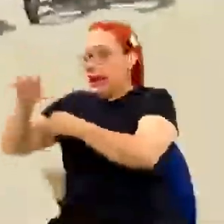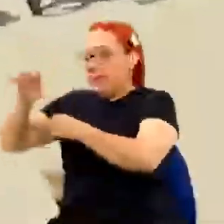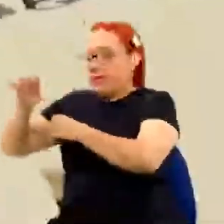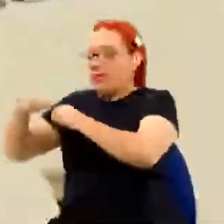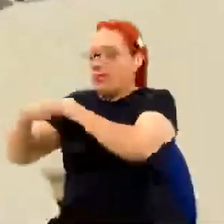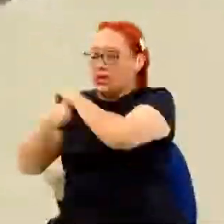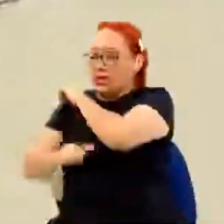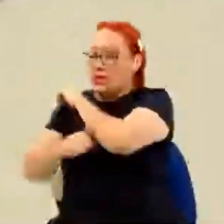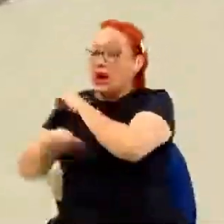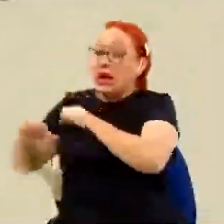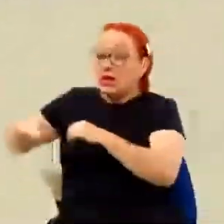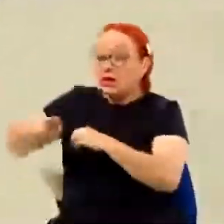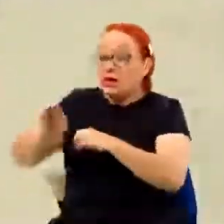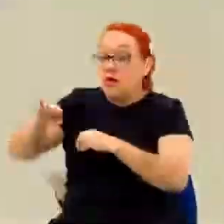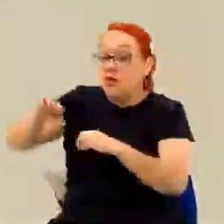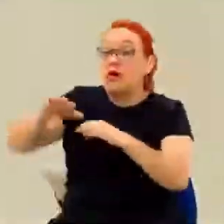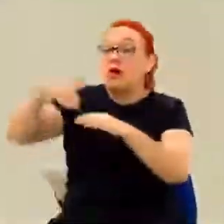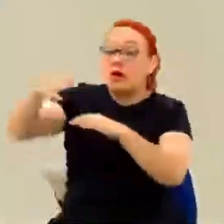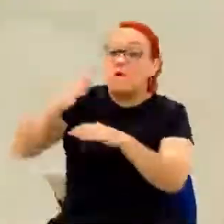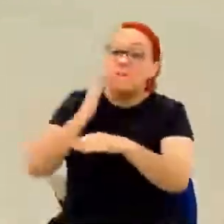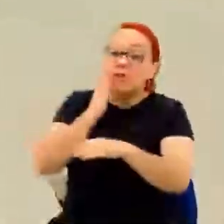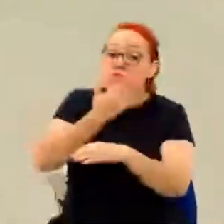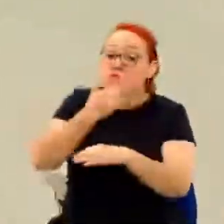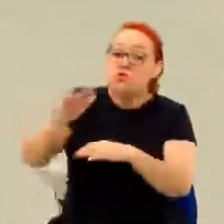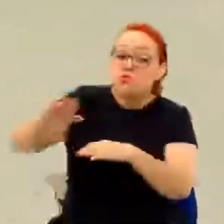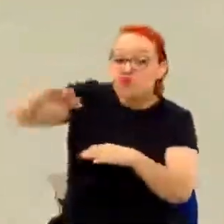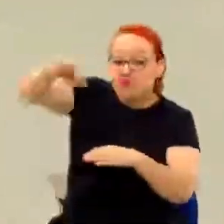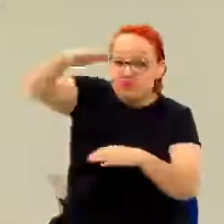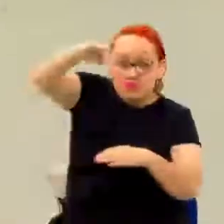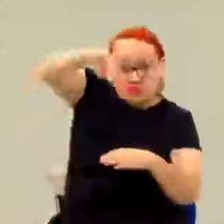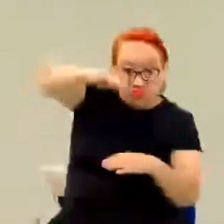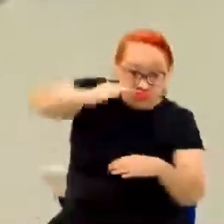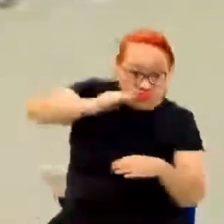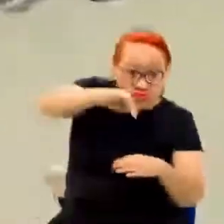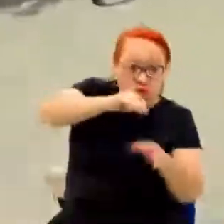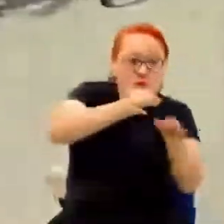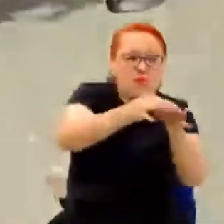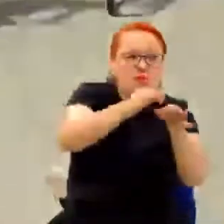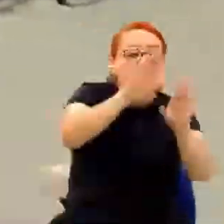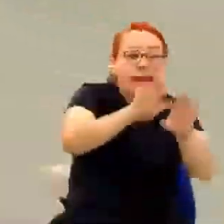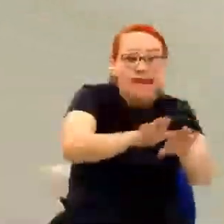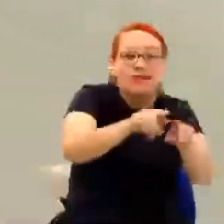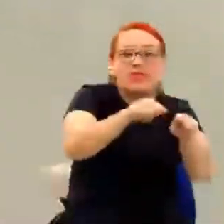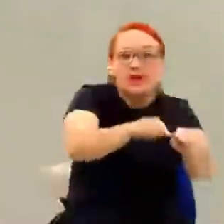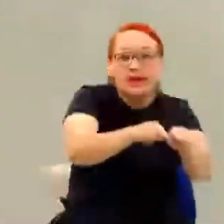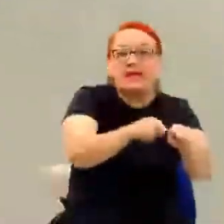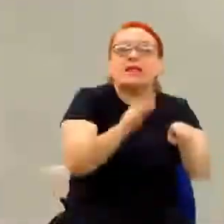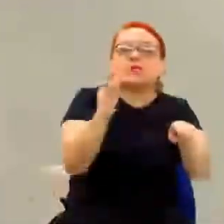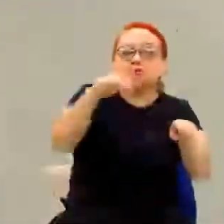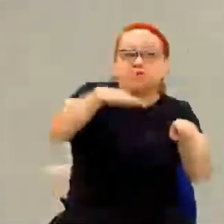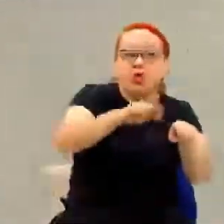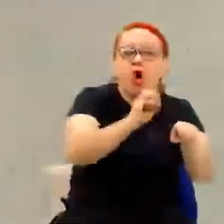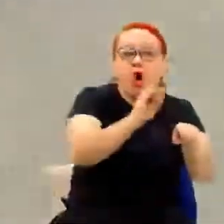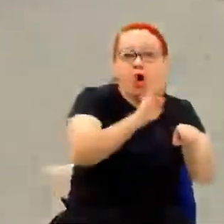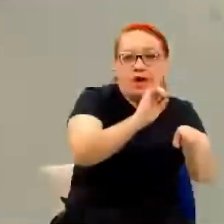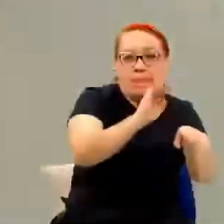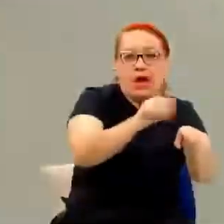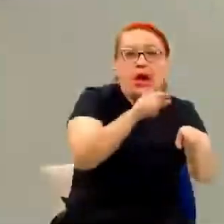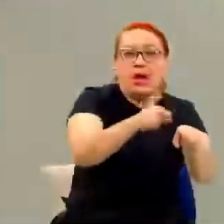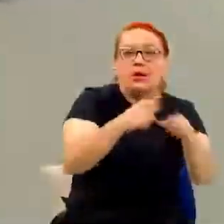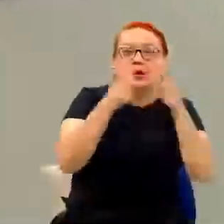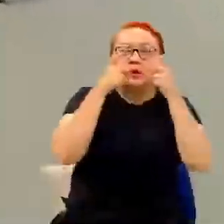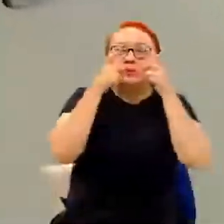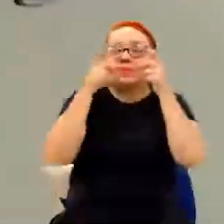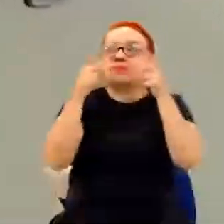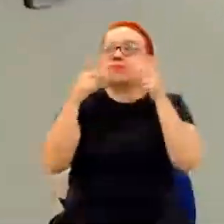Nacional, estuvo también en Barbosa y finalmente terminó acá en el pueblito Pesebre de Colombia. La verdad, un verdadero espectáculo y un